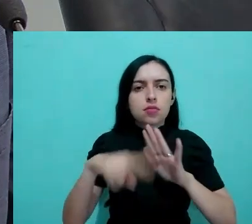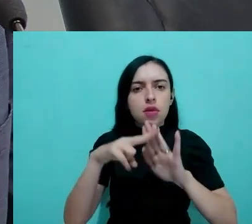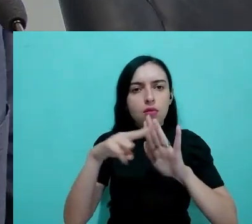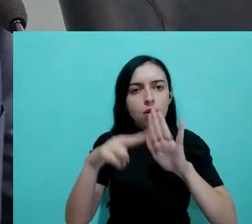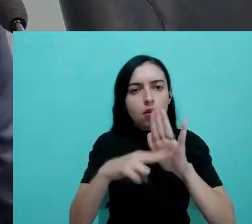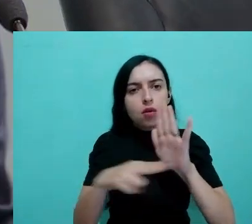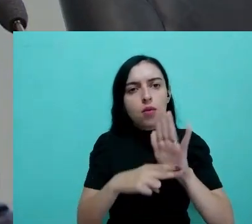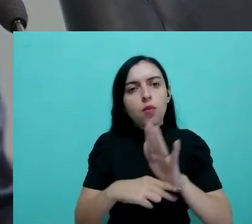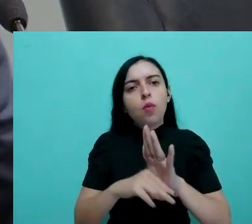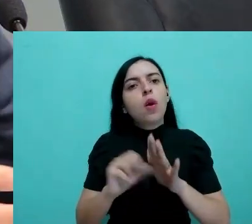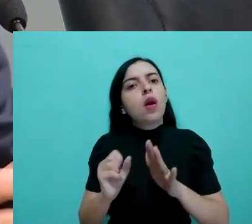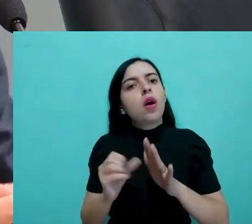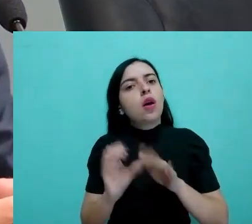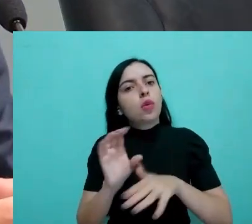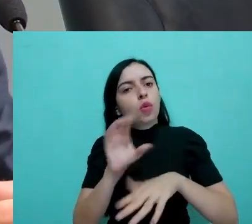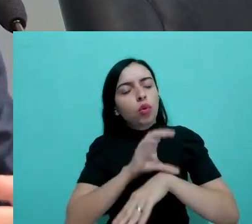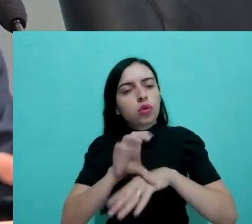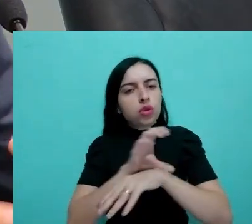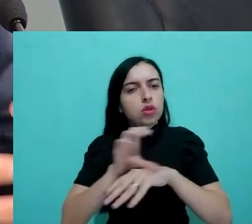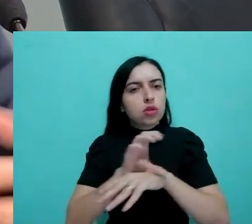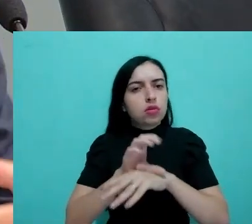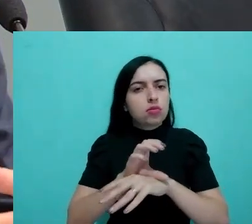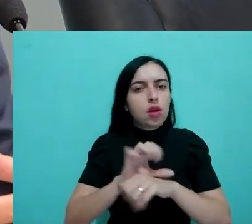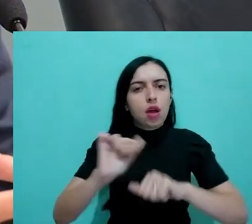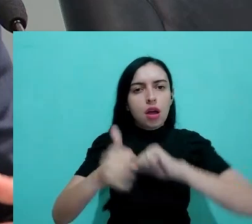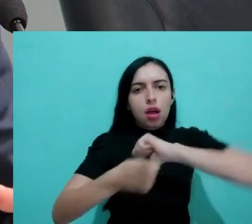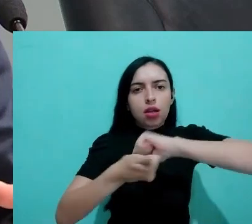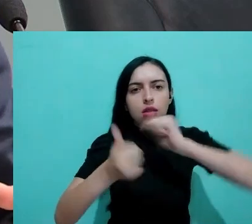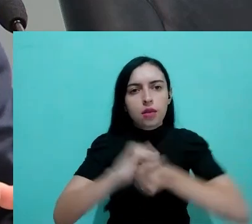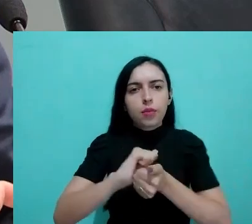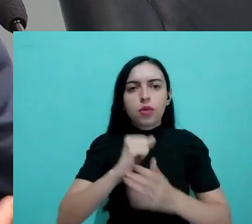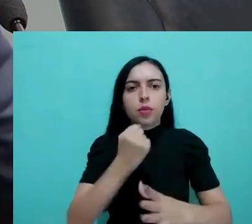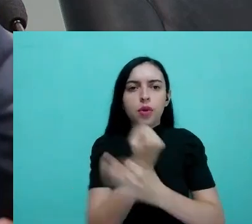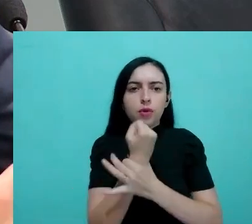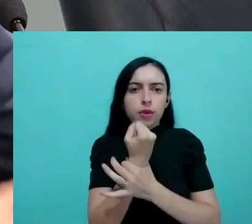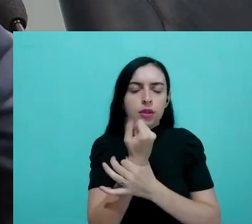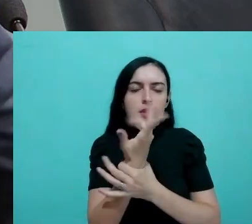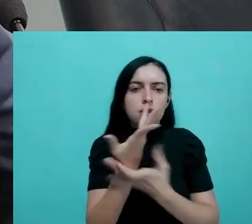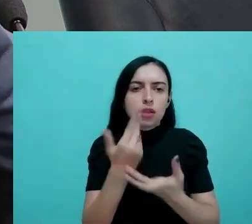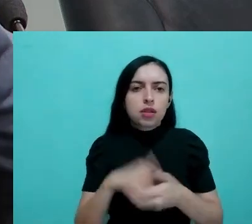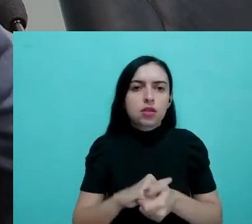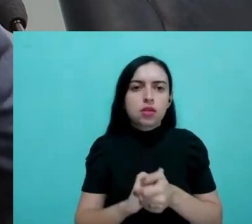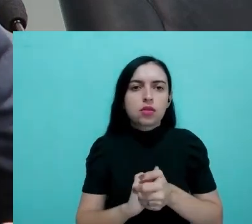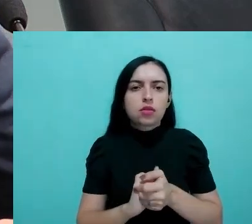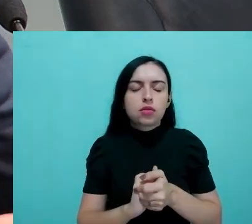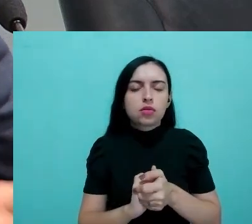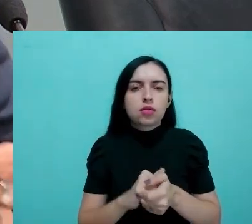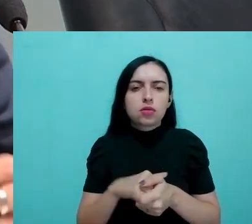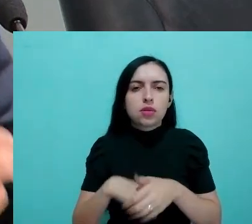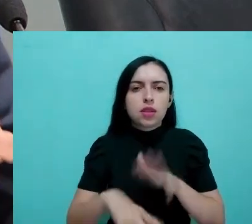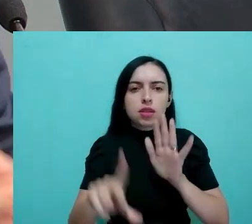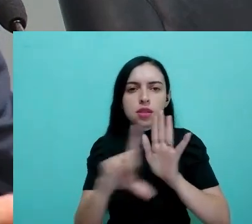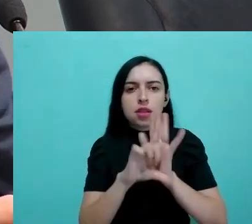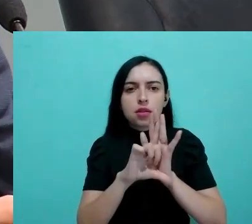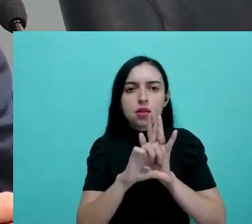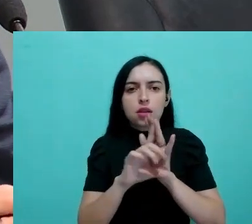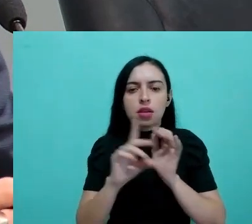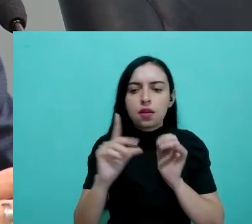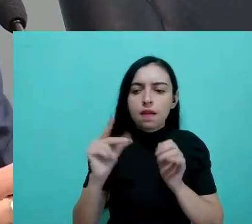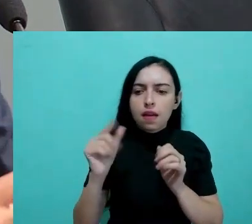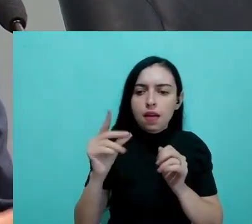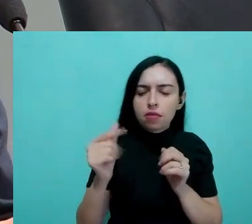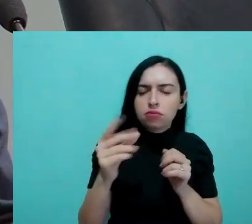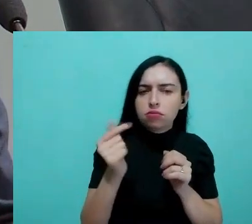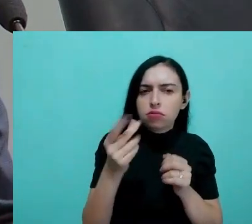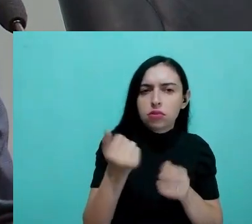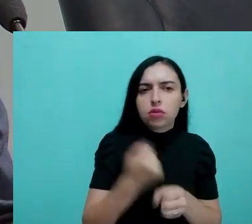constitución, pretende solidificar, proteger su obra, de modo que establece una procedura muy rígida